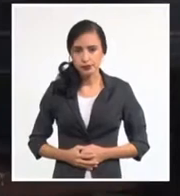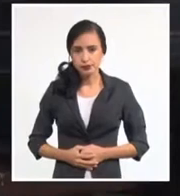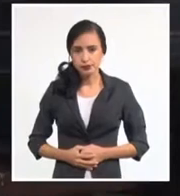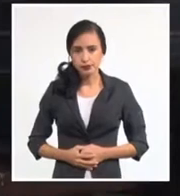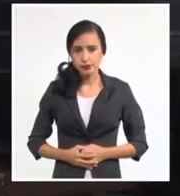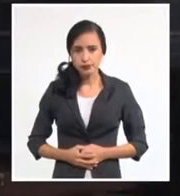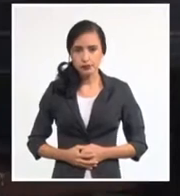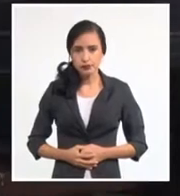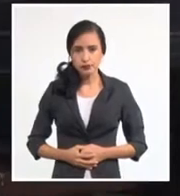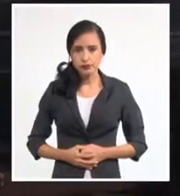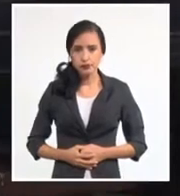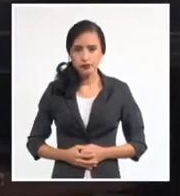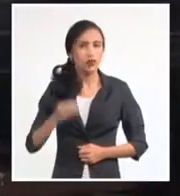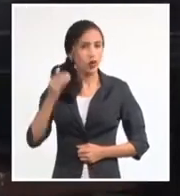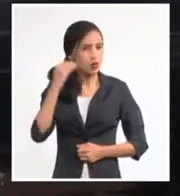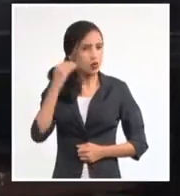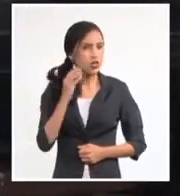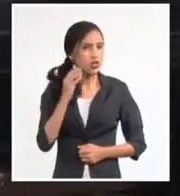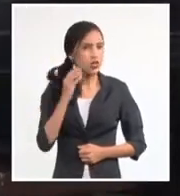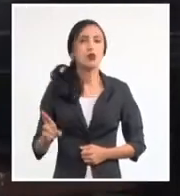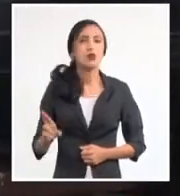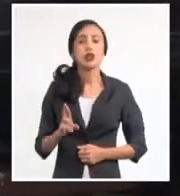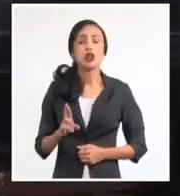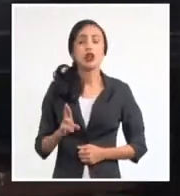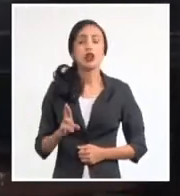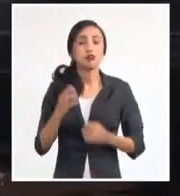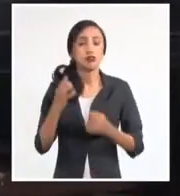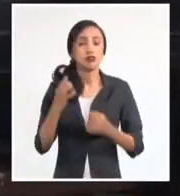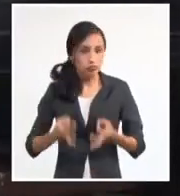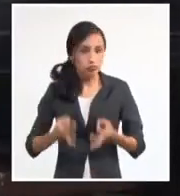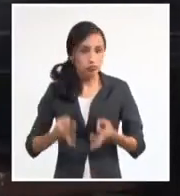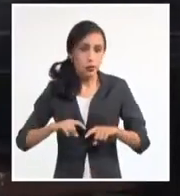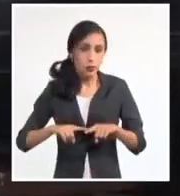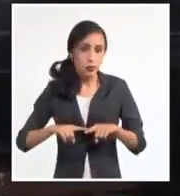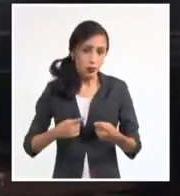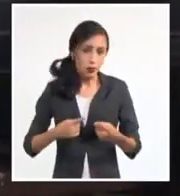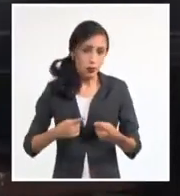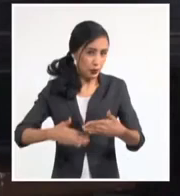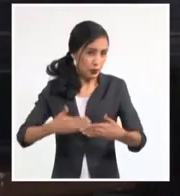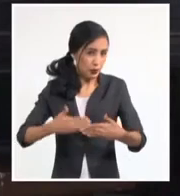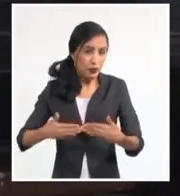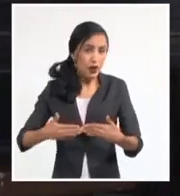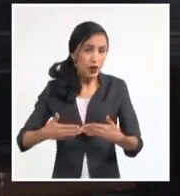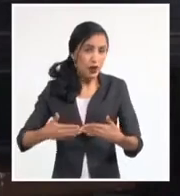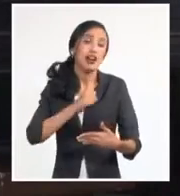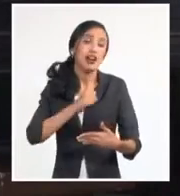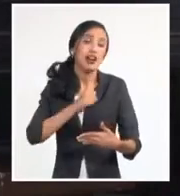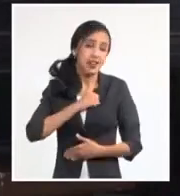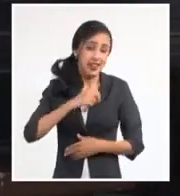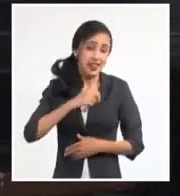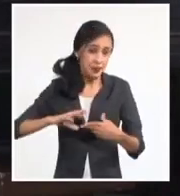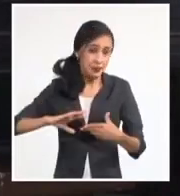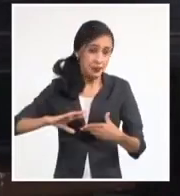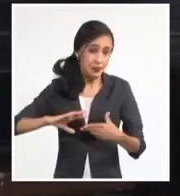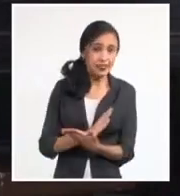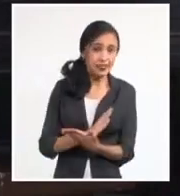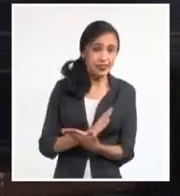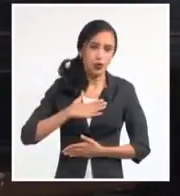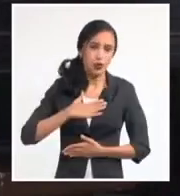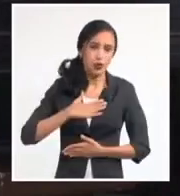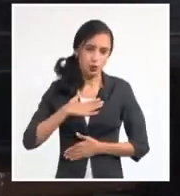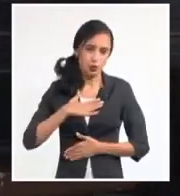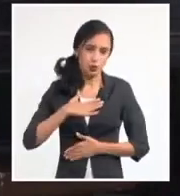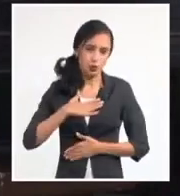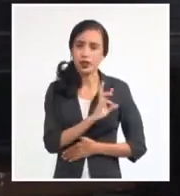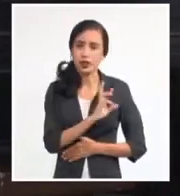Conciencia revolucionaria sólida para hacerle frente a los intentos de la subversión por desestabilizar a nuestra sociedad. Son algunos de los elementos